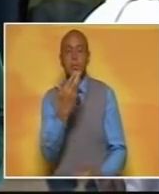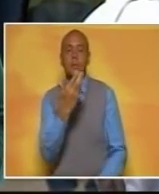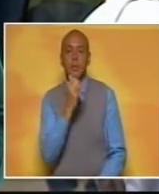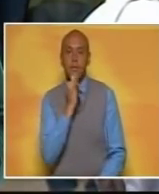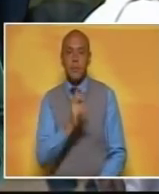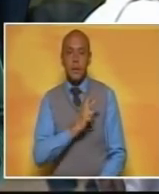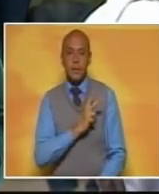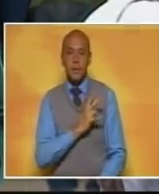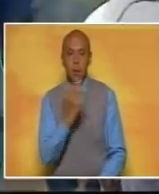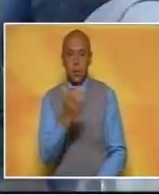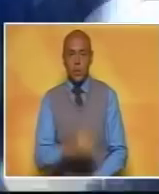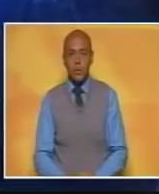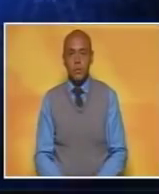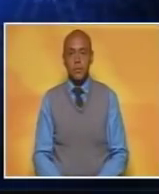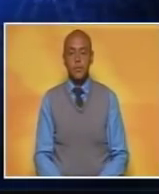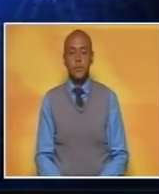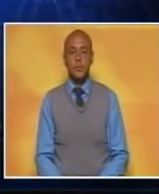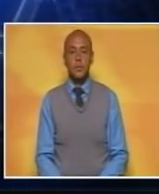estudio.